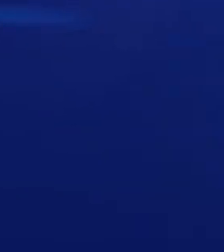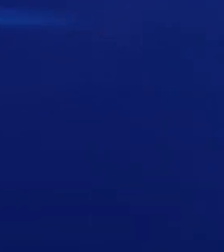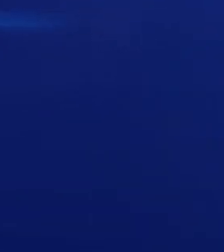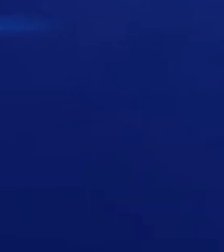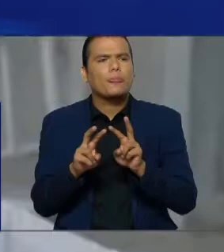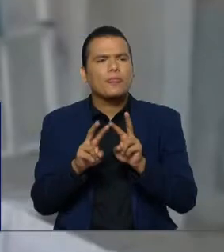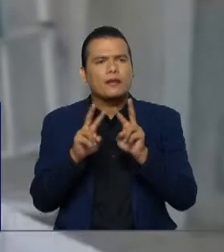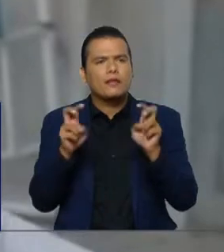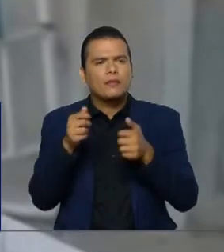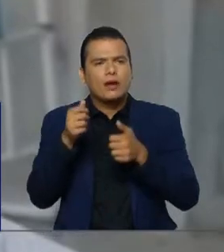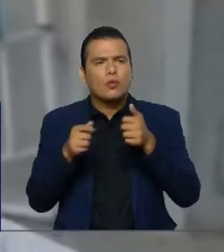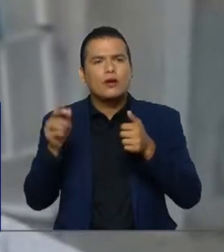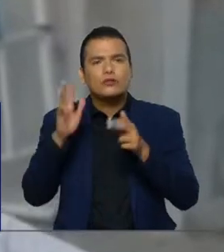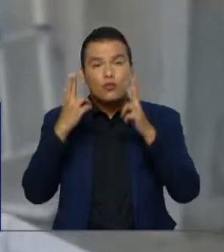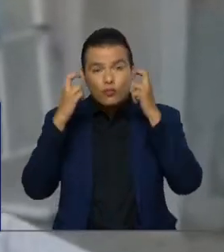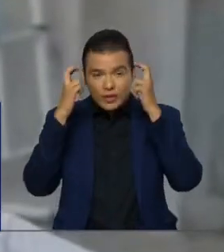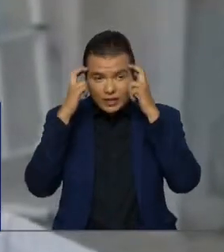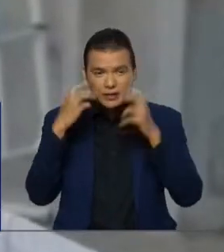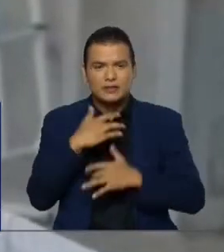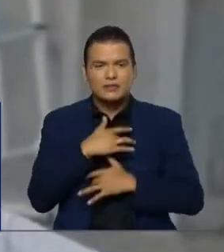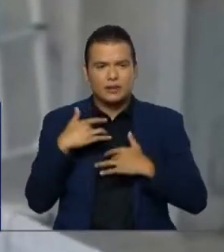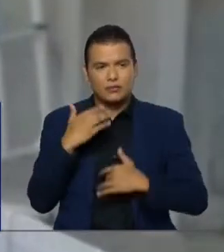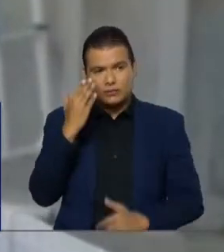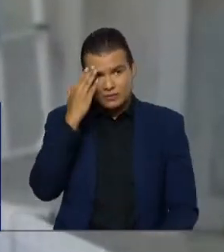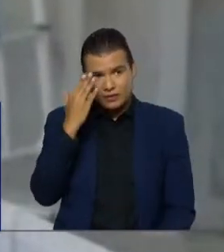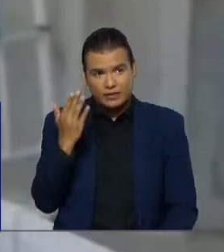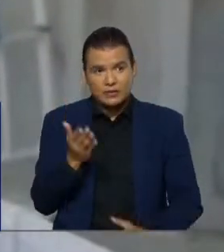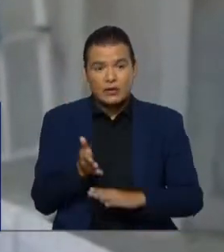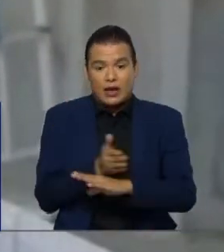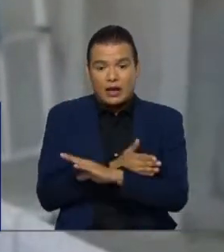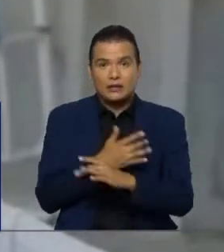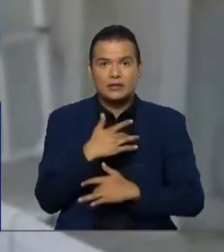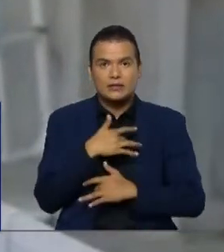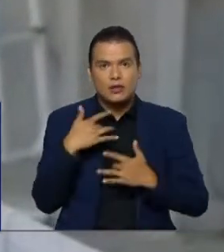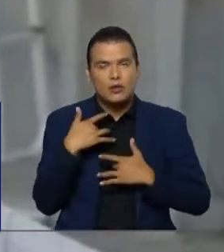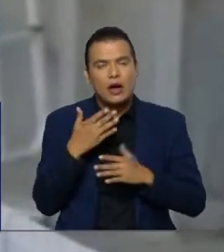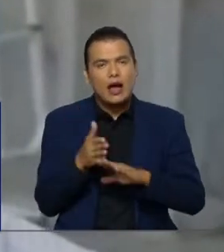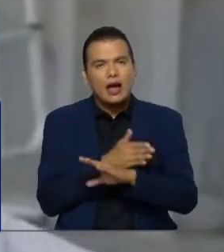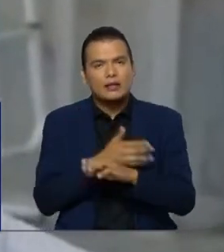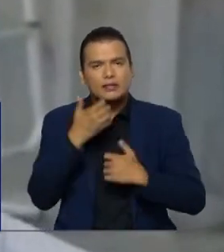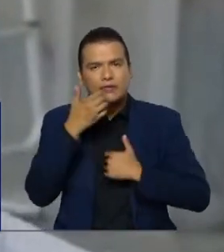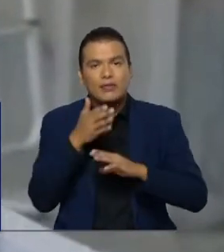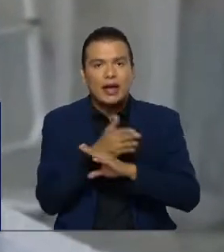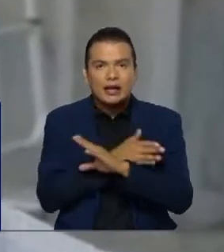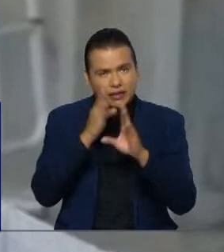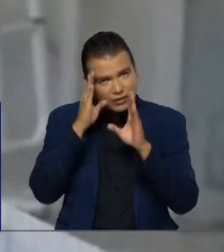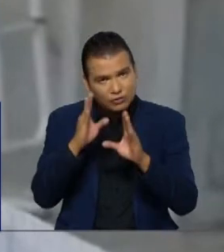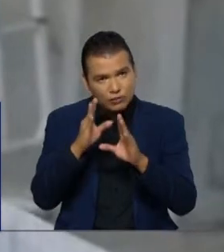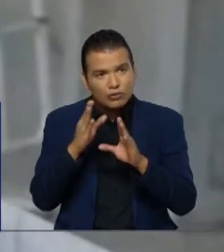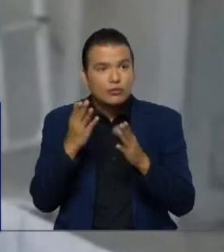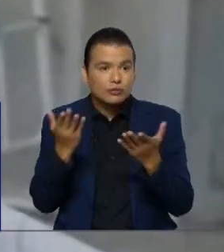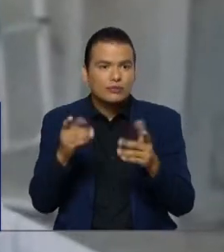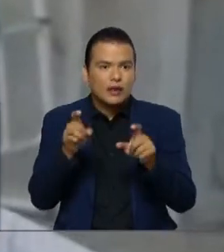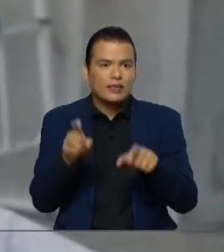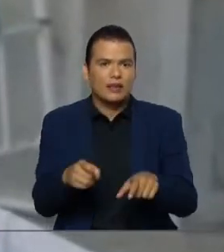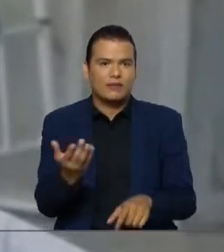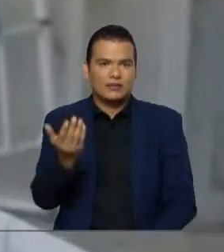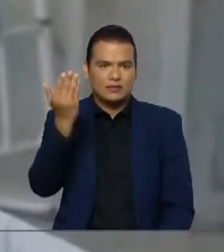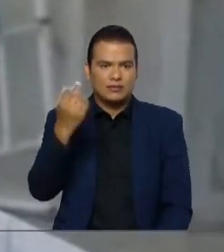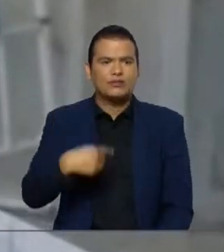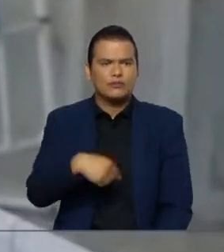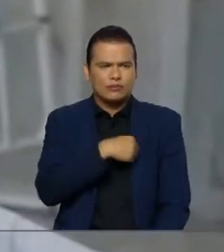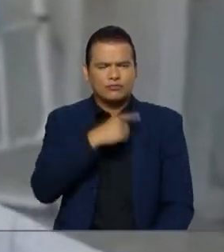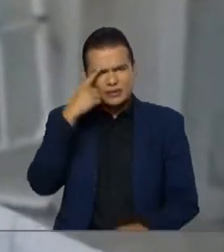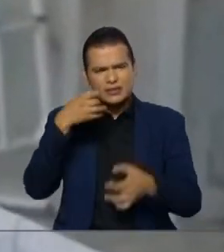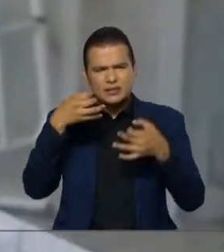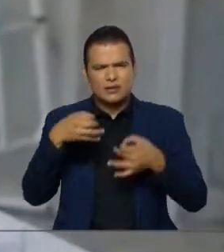Hay un consenso general en que la medicina preventiva, se debe de fortalecer y estamos completamente de acuerdo en que podemos aquí en